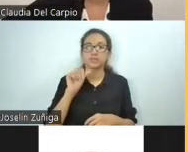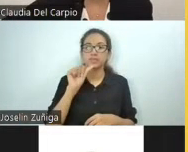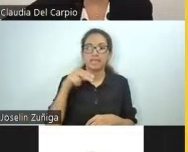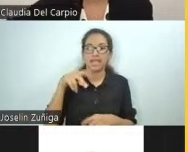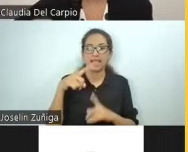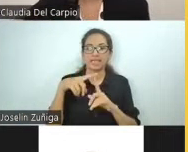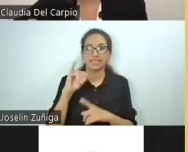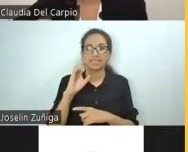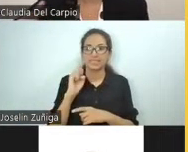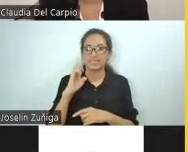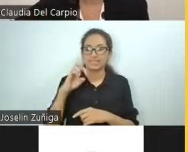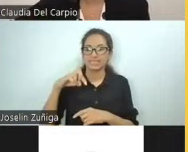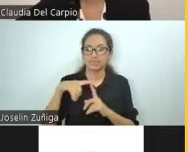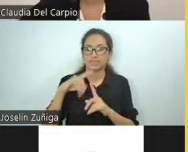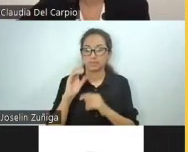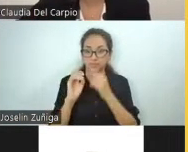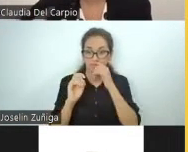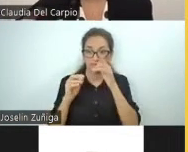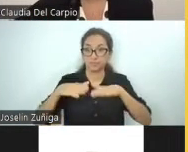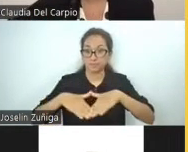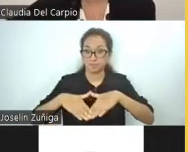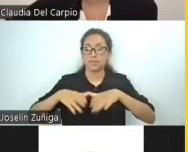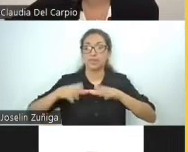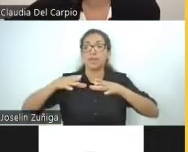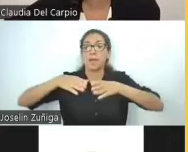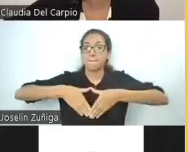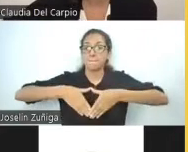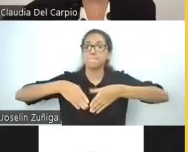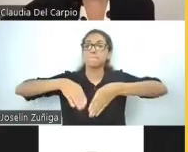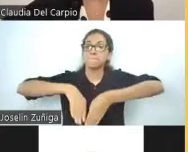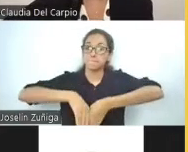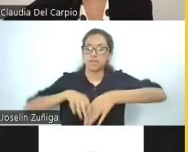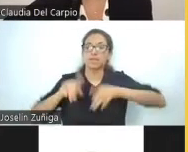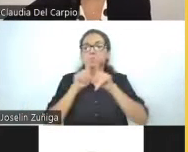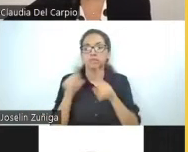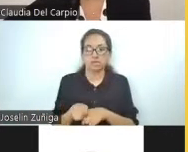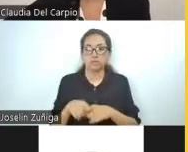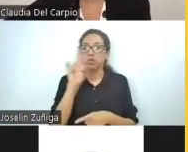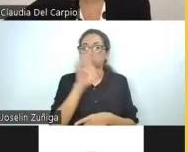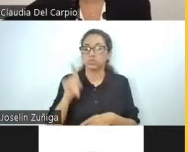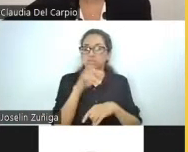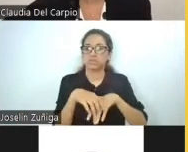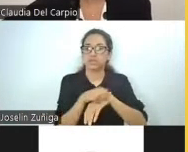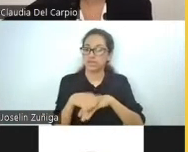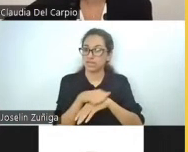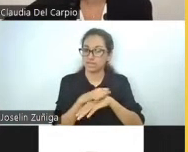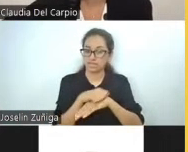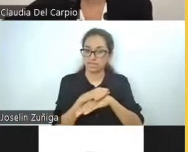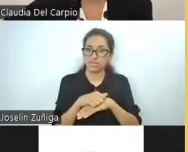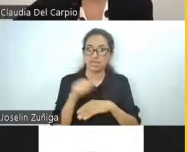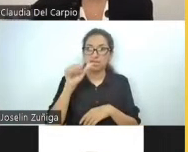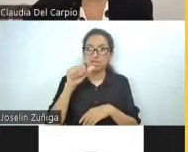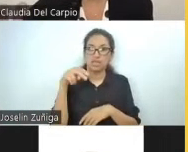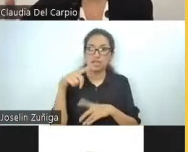la vulva. La vulva y la vagina está llena de microorganismos, como hemos visto. Entonces, usar jabones